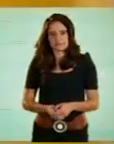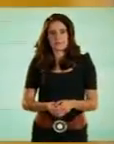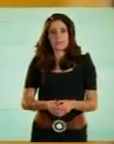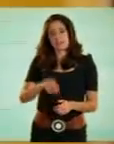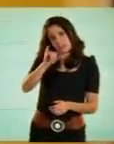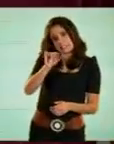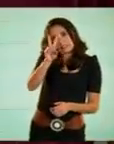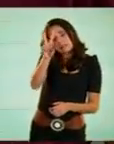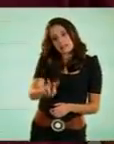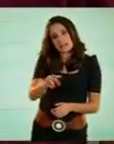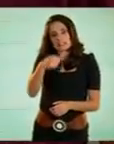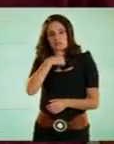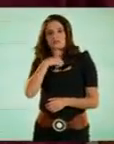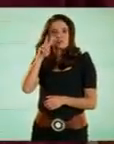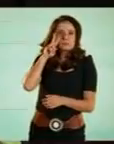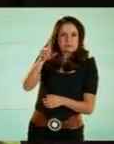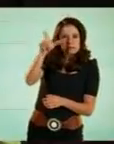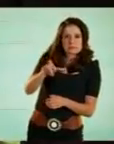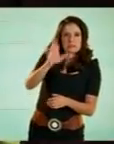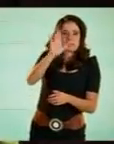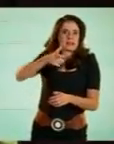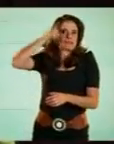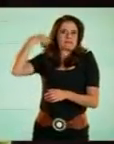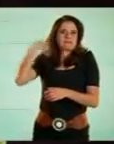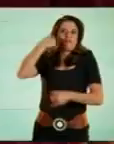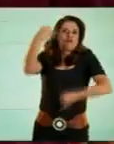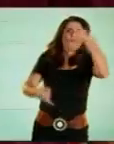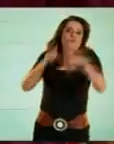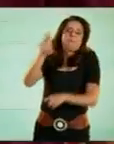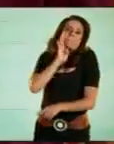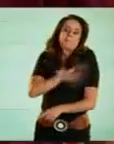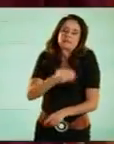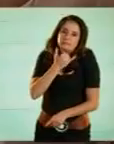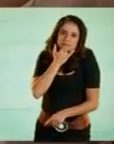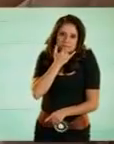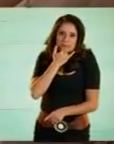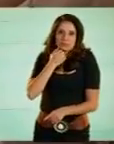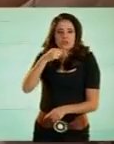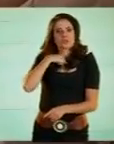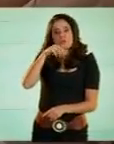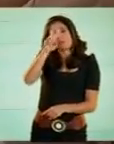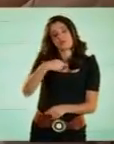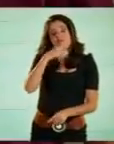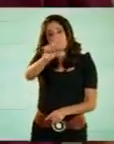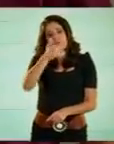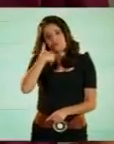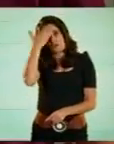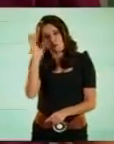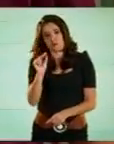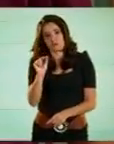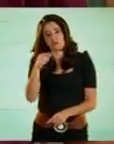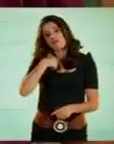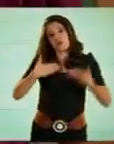La verdad es que nos dejamos llevar como locos. Yo quiero que sepa que no lo conozco